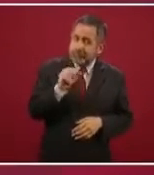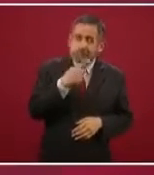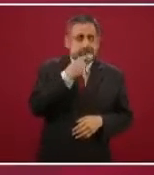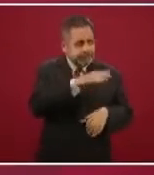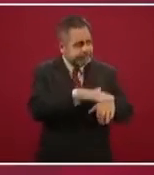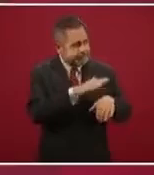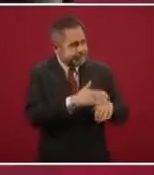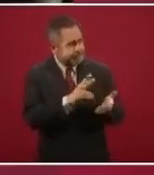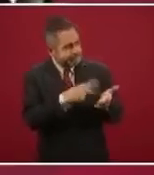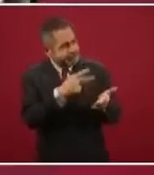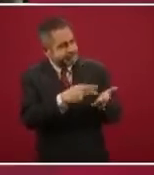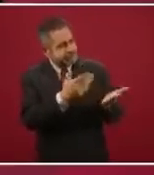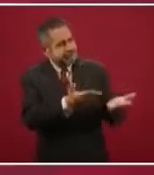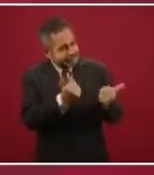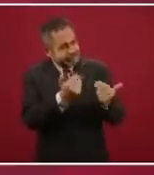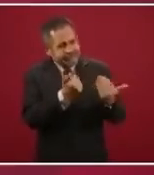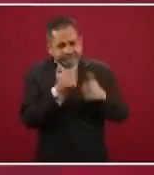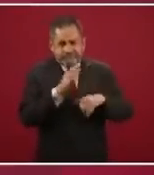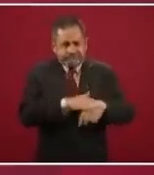de esa gran tragedia,